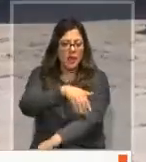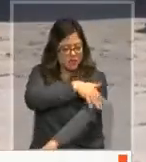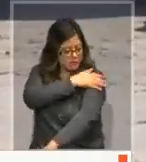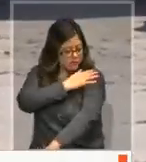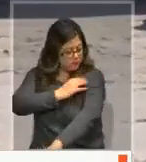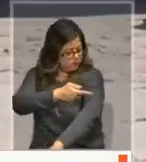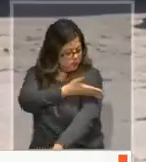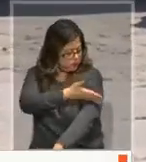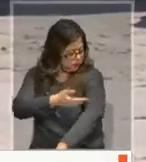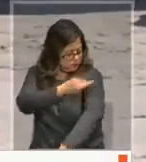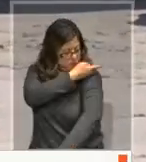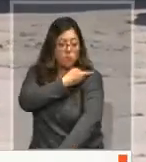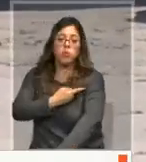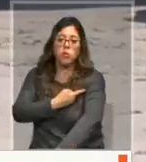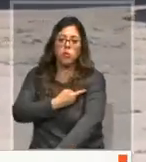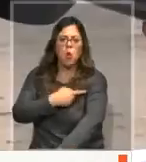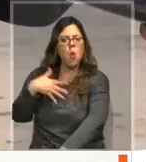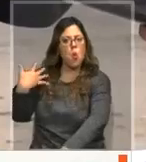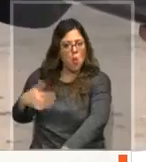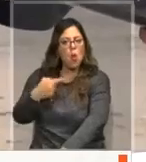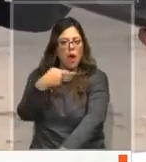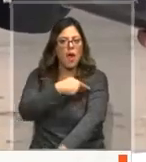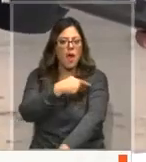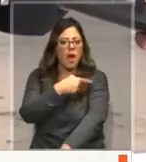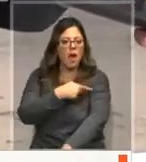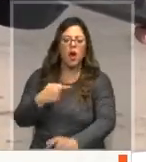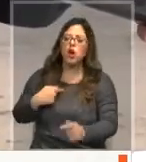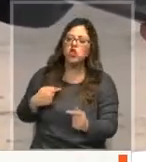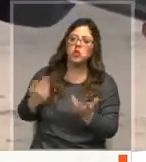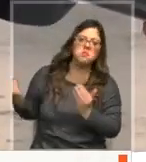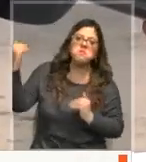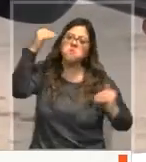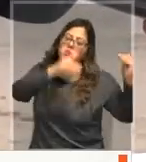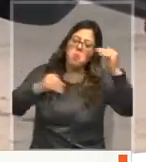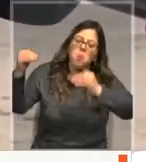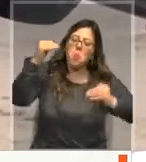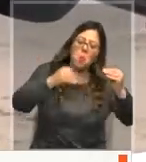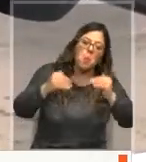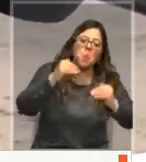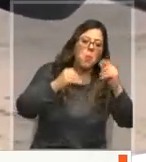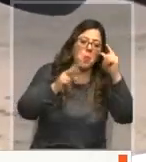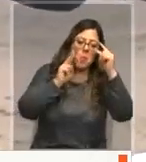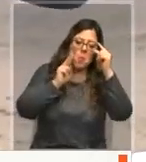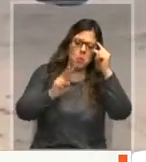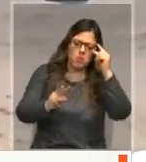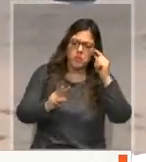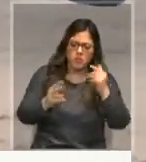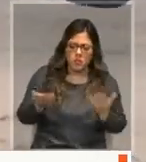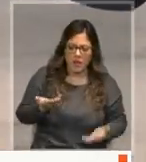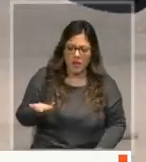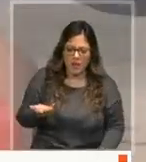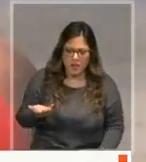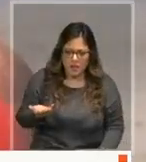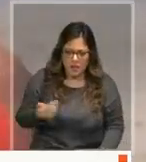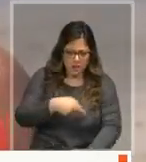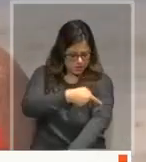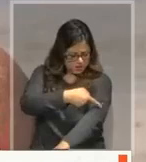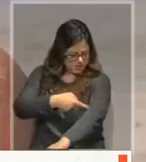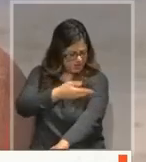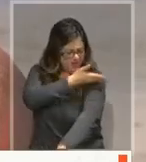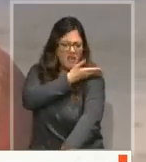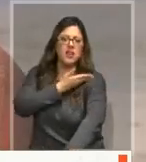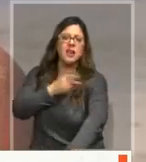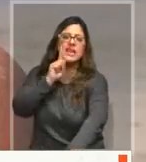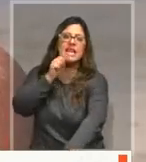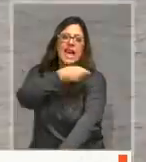un importantísimo antecedente. Me fui a bañar recién y vimos el pedacito de antebrazo. Tiene un tatuaje